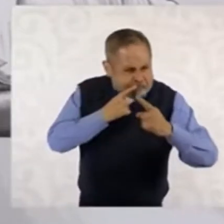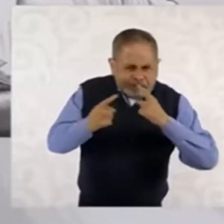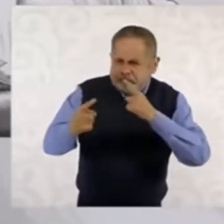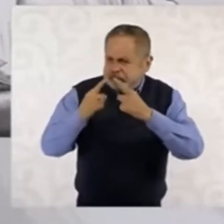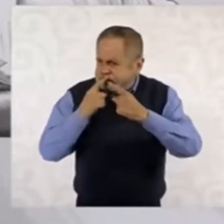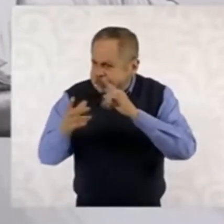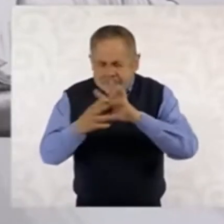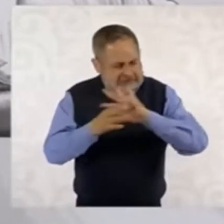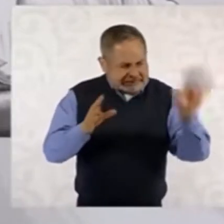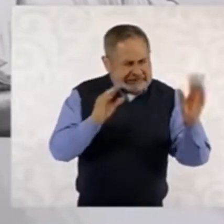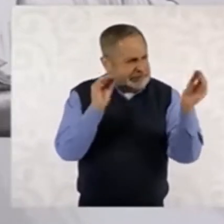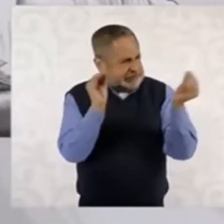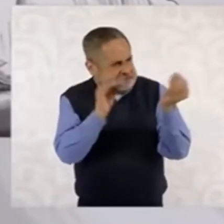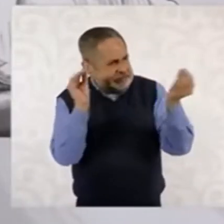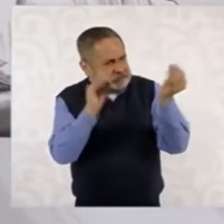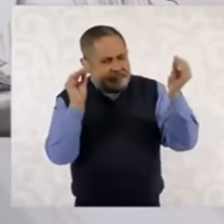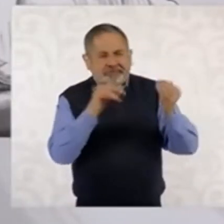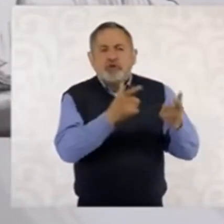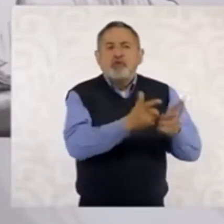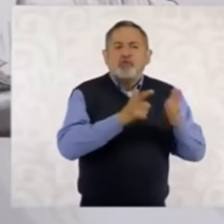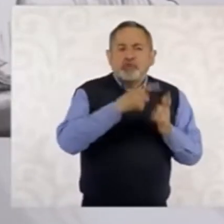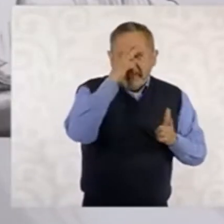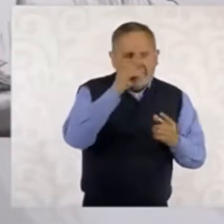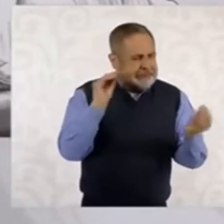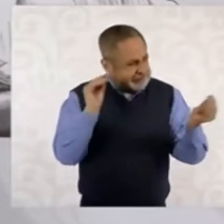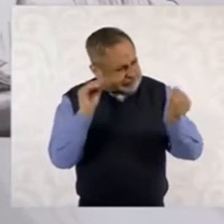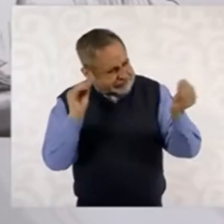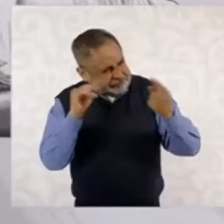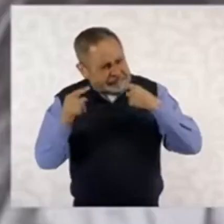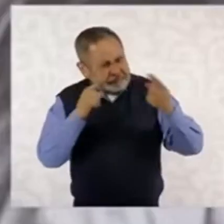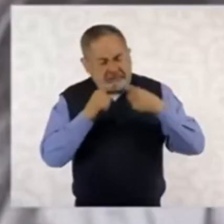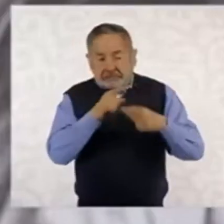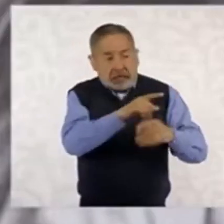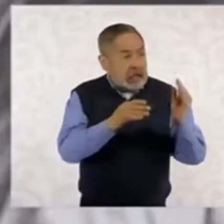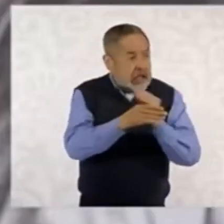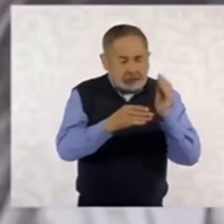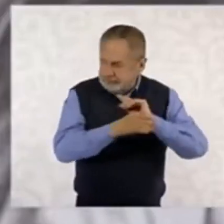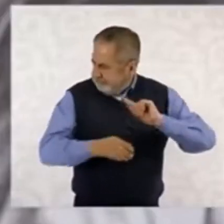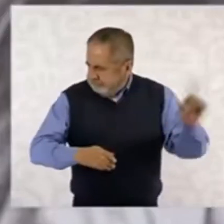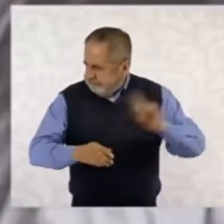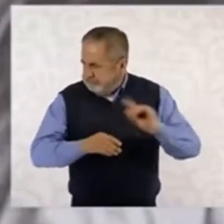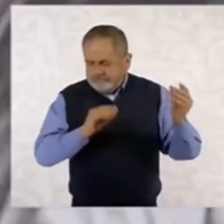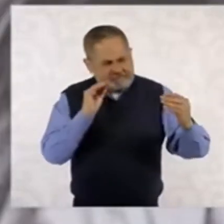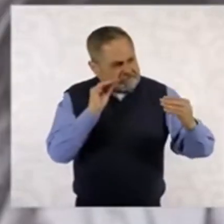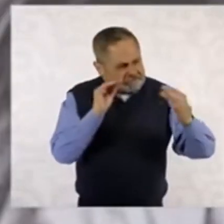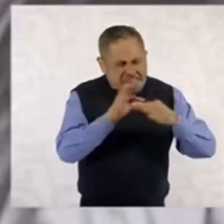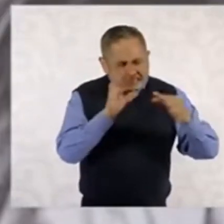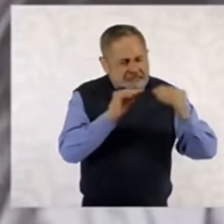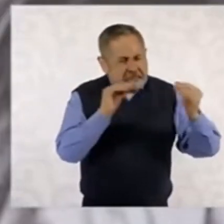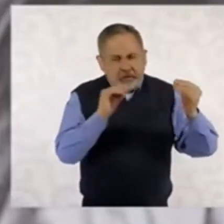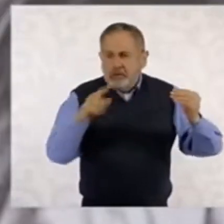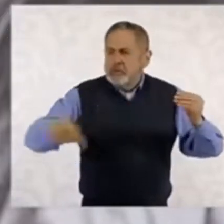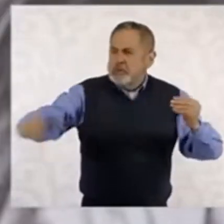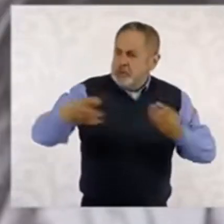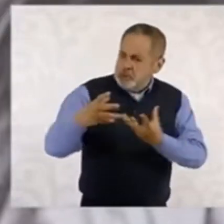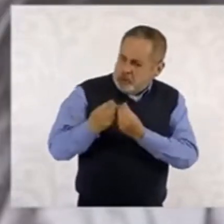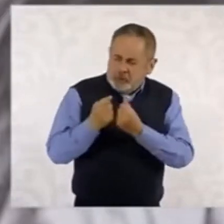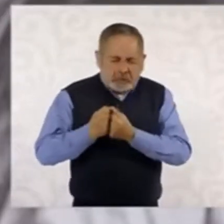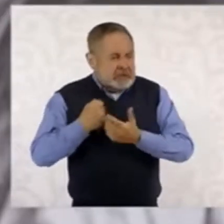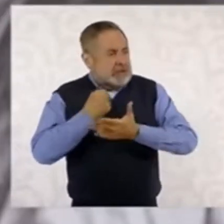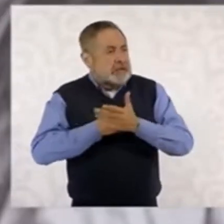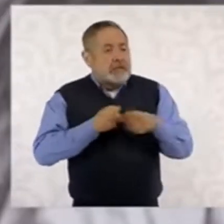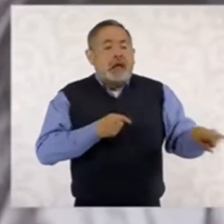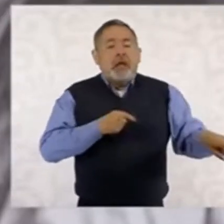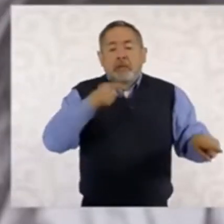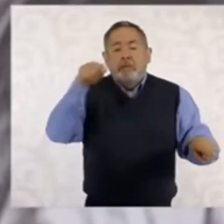impuso sobre el desgaste y la responsabilidad sobre la indiferencia. Con su guía, la conciliación venció un conflicto que muchos creían